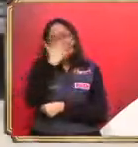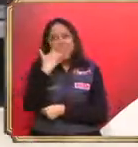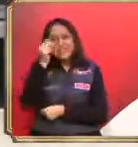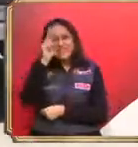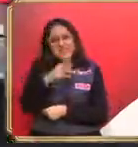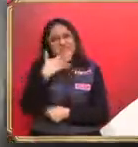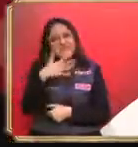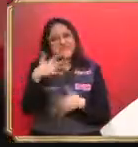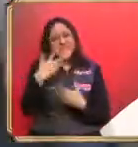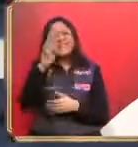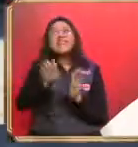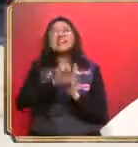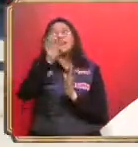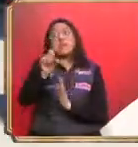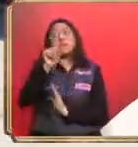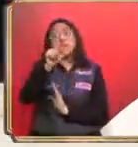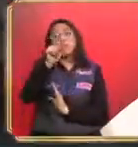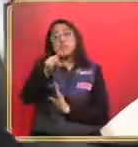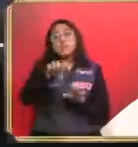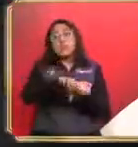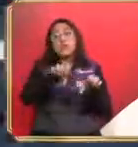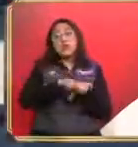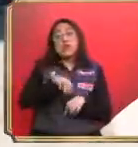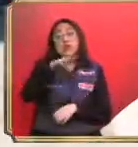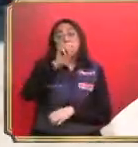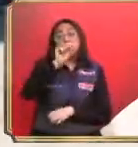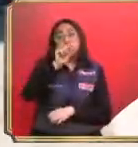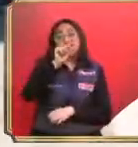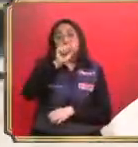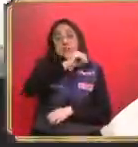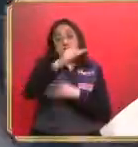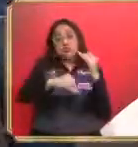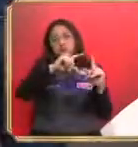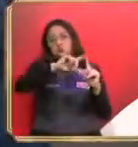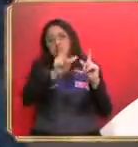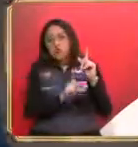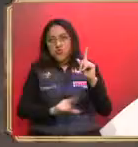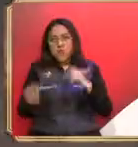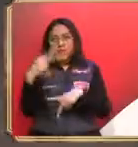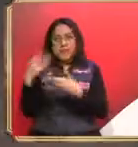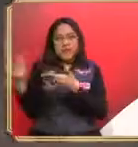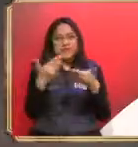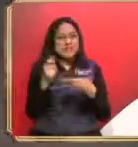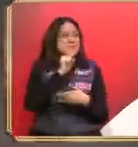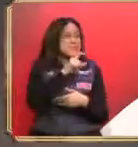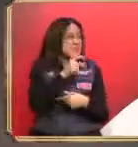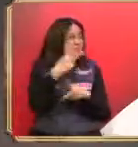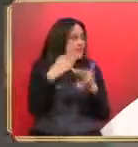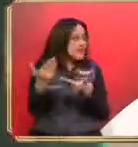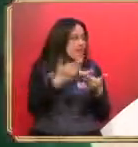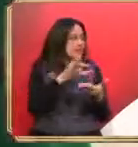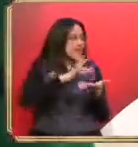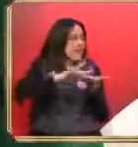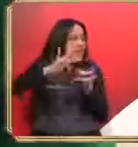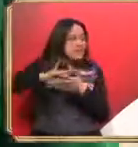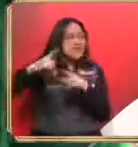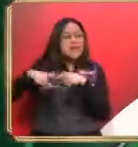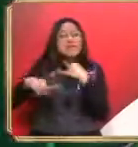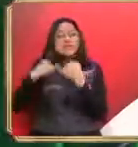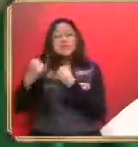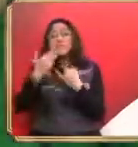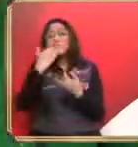como en este caso los clubs de mustang de toda la república mexicana y ellos mismos ha aportado miles de